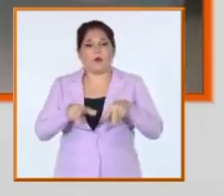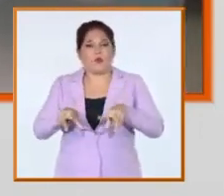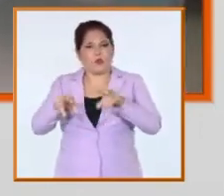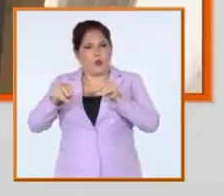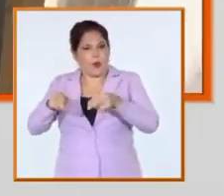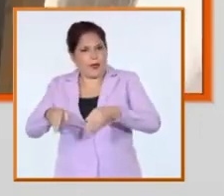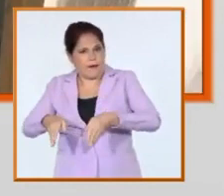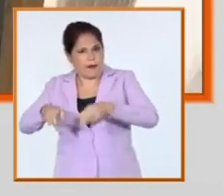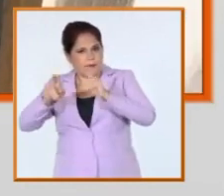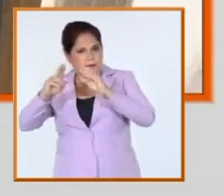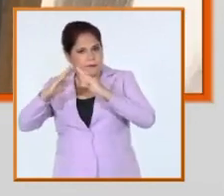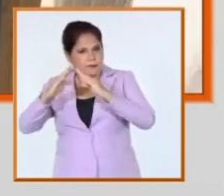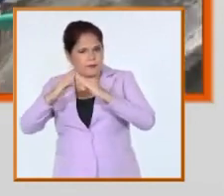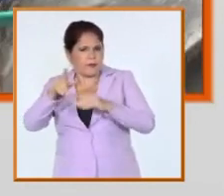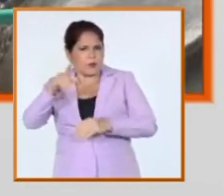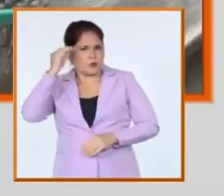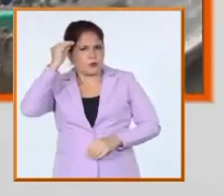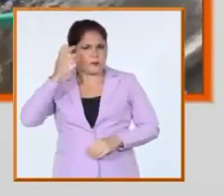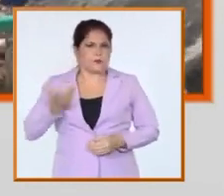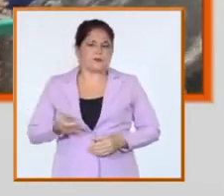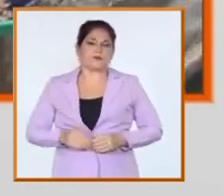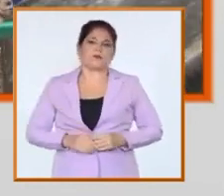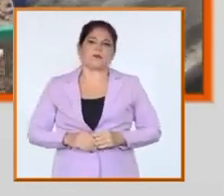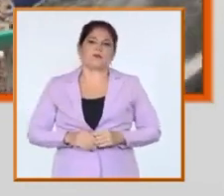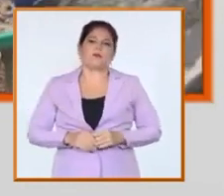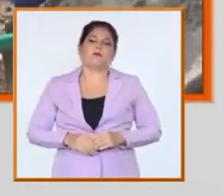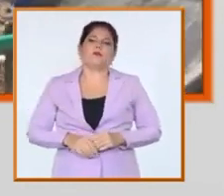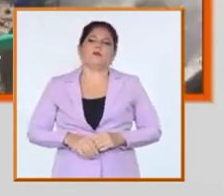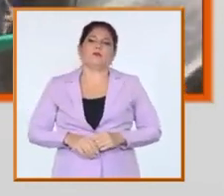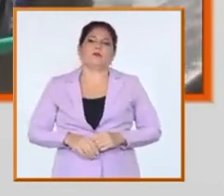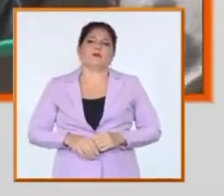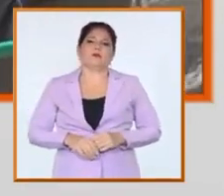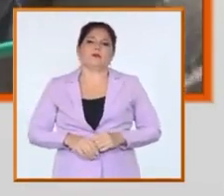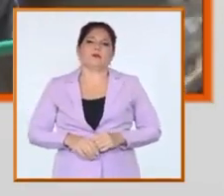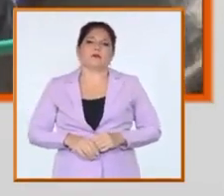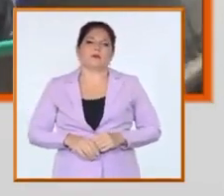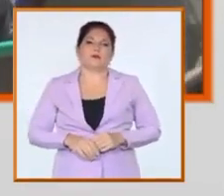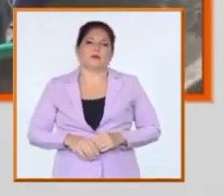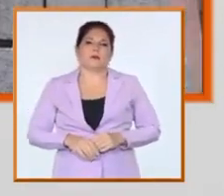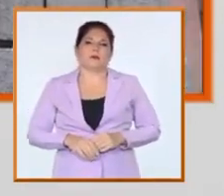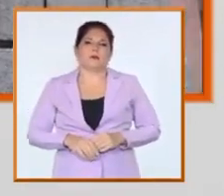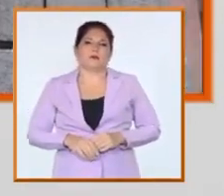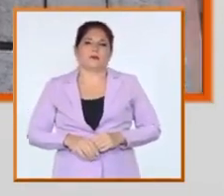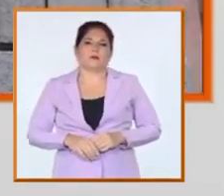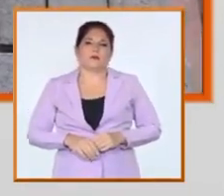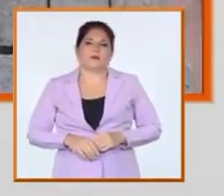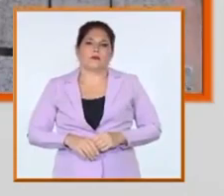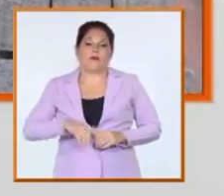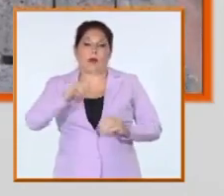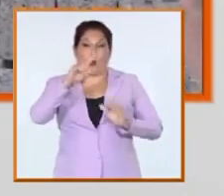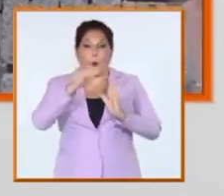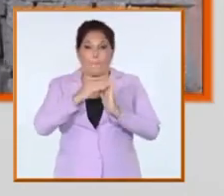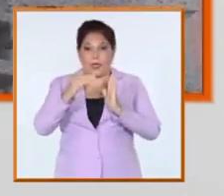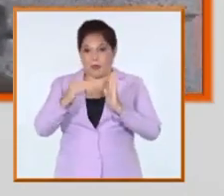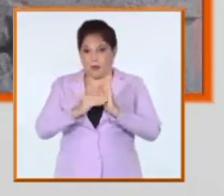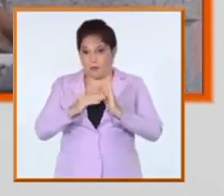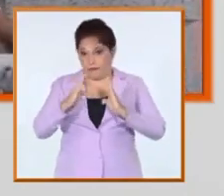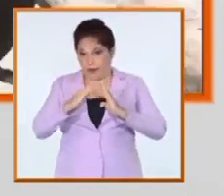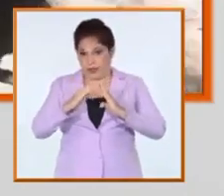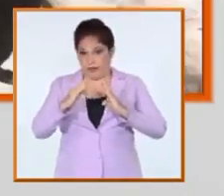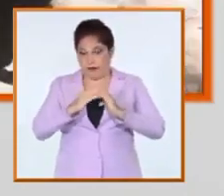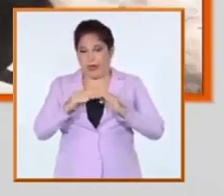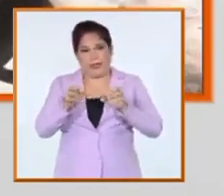su conjunto que como como comenzamos Este programa teníamos casi un millón de viviendas con